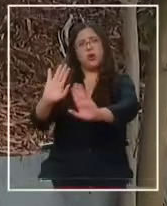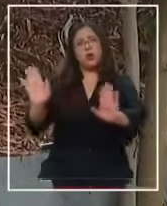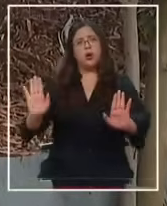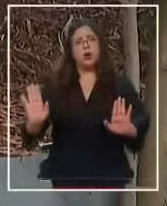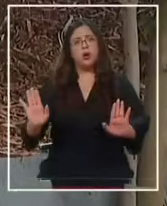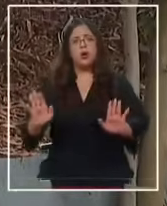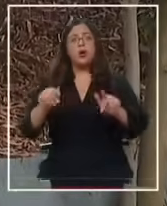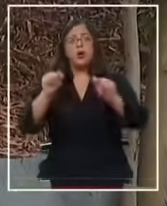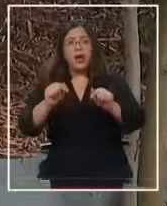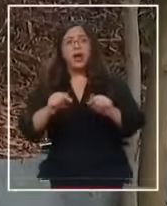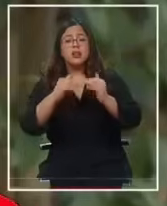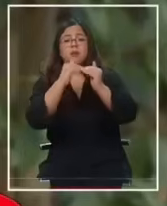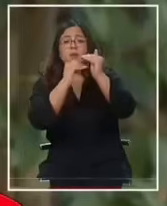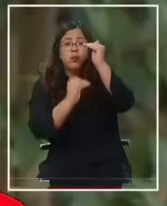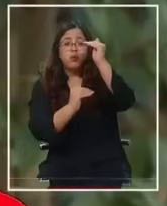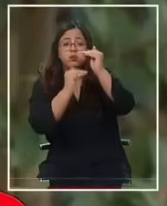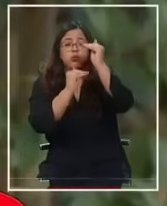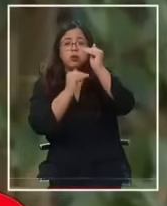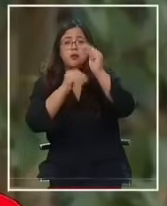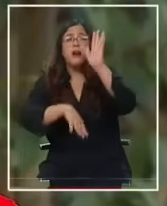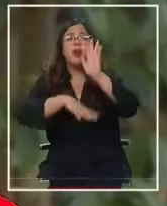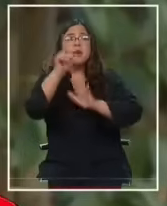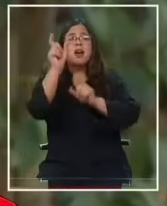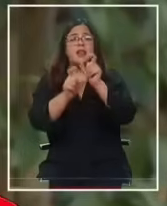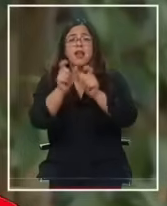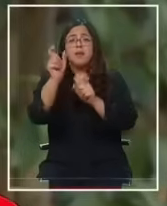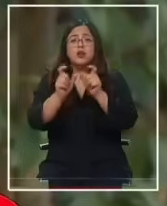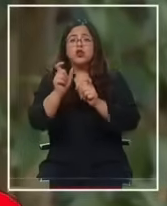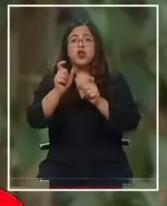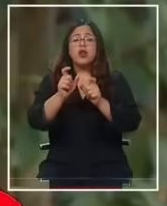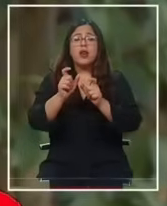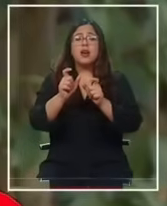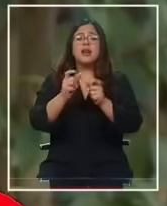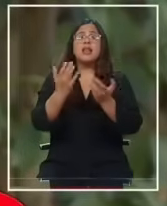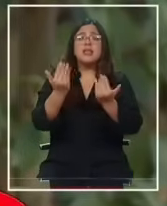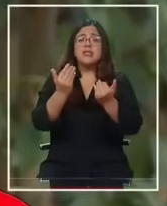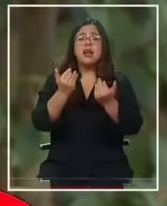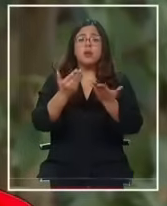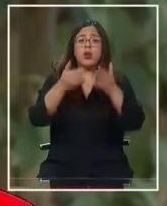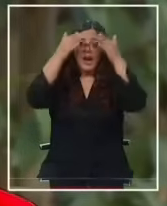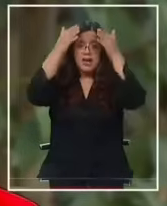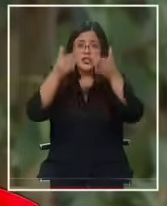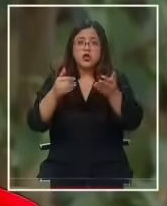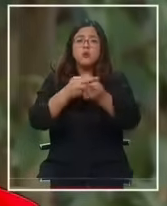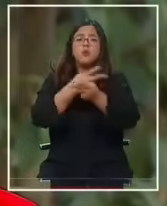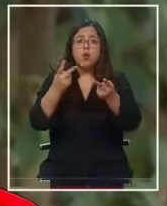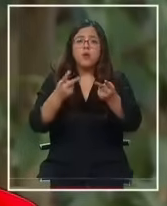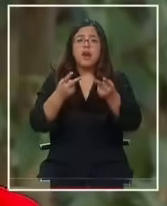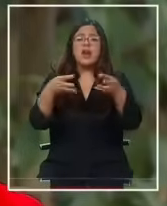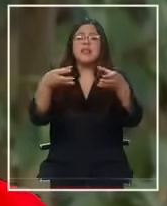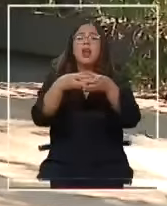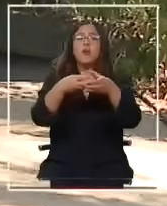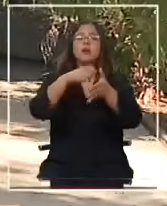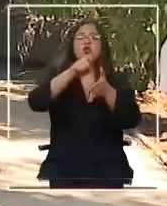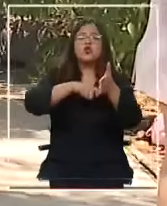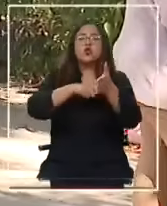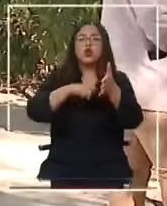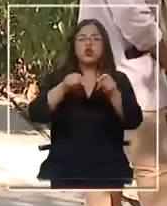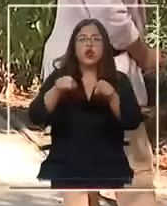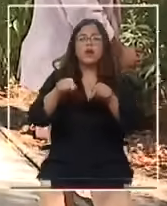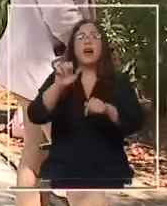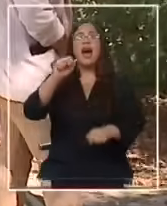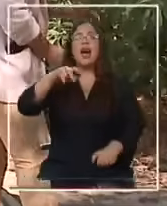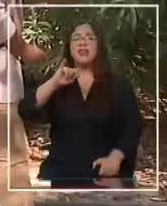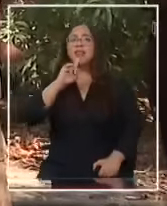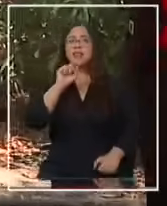Esta es una brecha para la mayoría de las pacientes que nos atendemos en el sector público y de las socias de nuestra agrupación. Anita